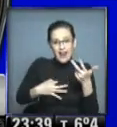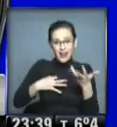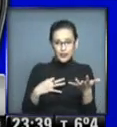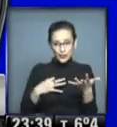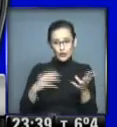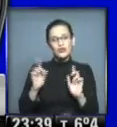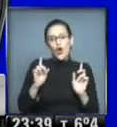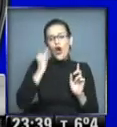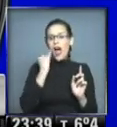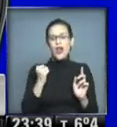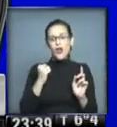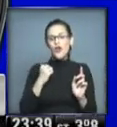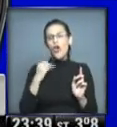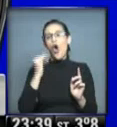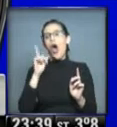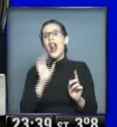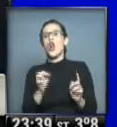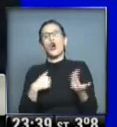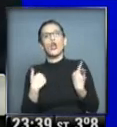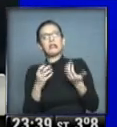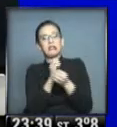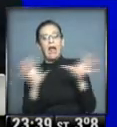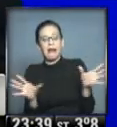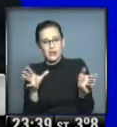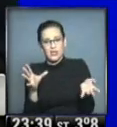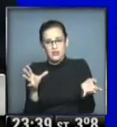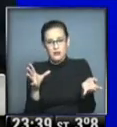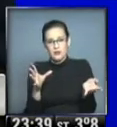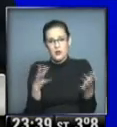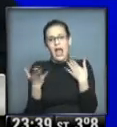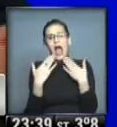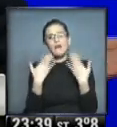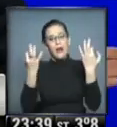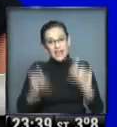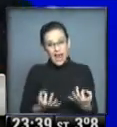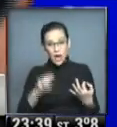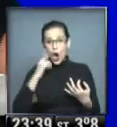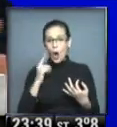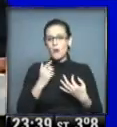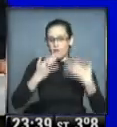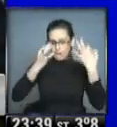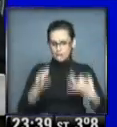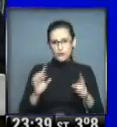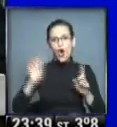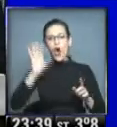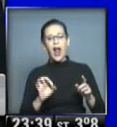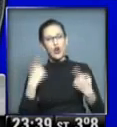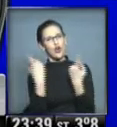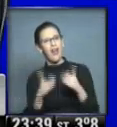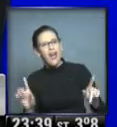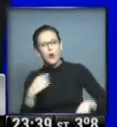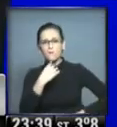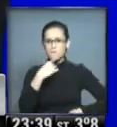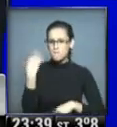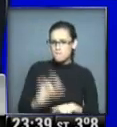tan anomalíaco una aparición como la mía, de un pie de la villa que hable intelectualmente, no sea un suceso, que diga, ah, mirá